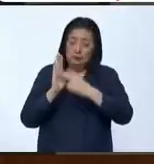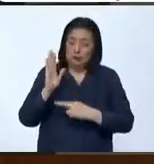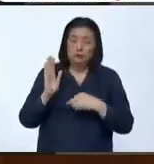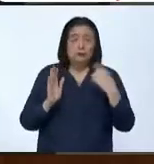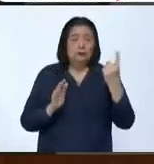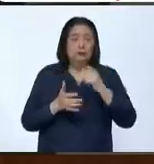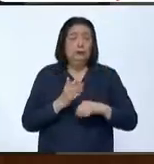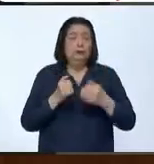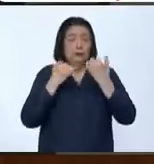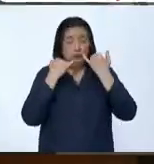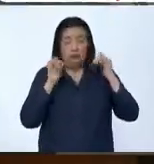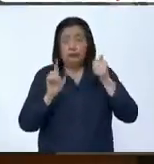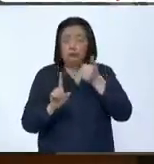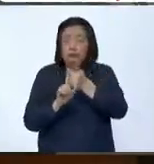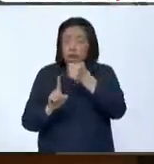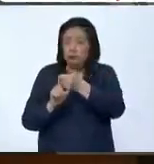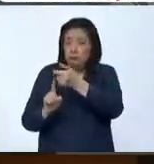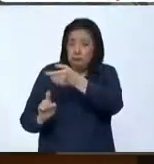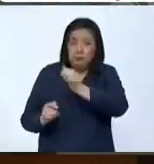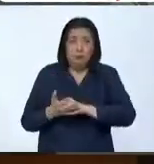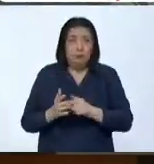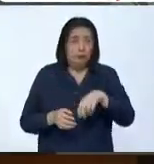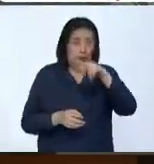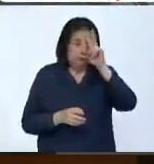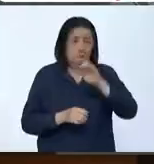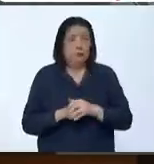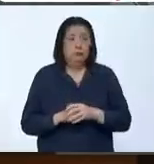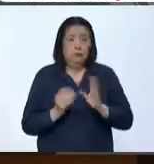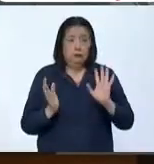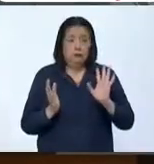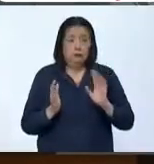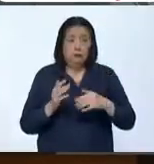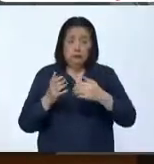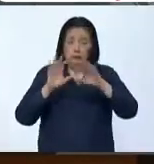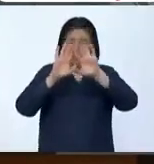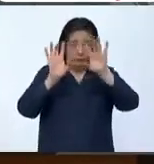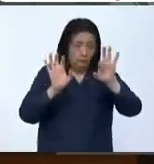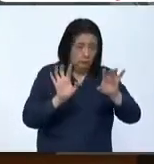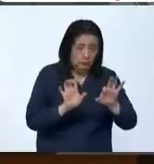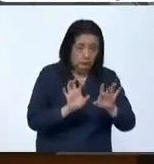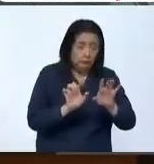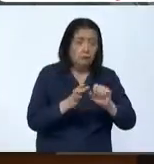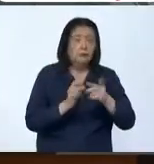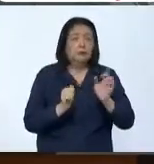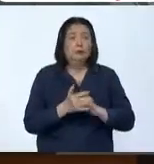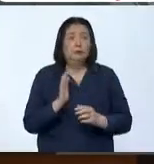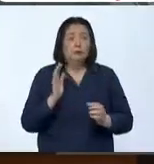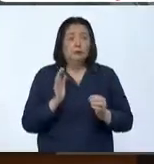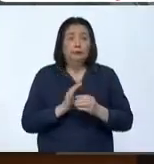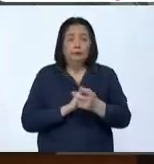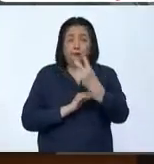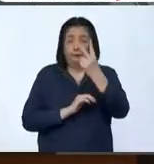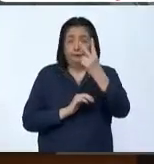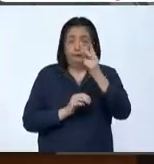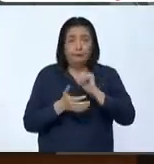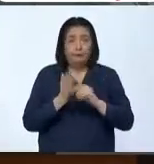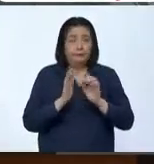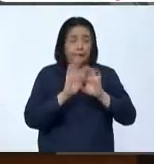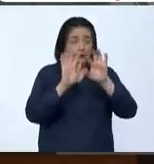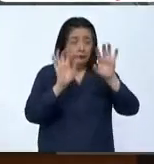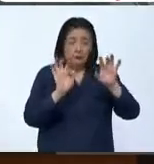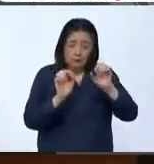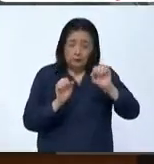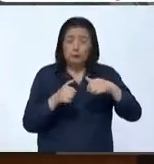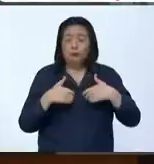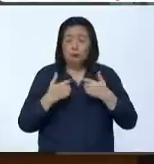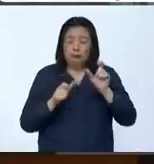Nacional de lenguas indígenas u originarias que en formato electrónico estará en dos tomos de acceso al